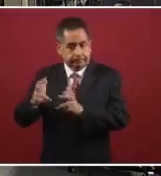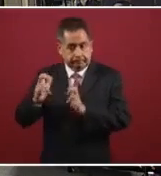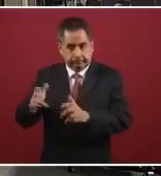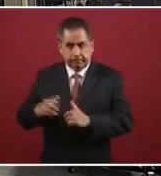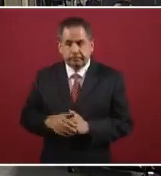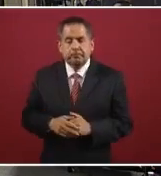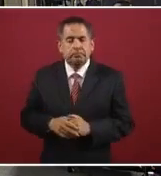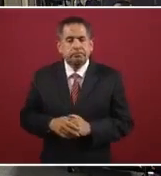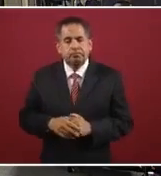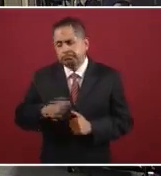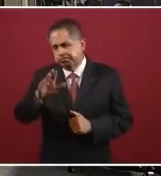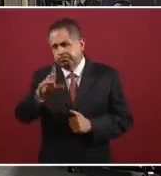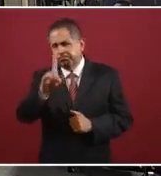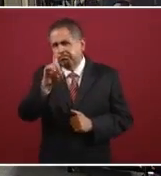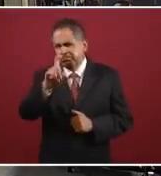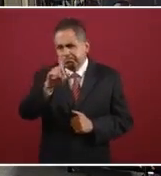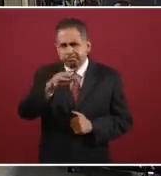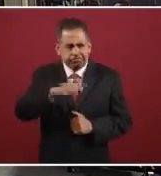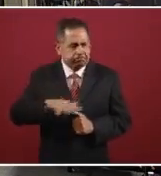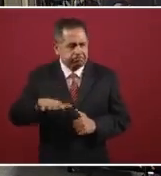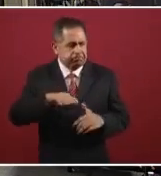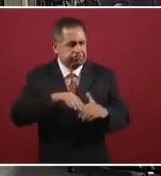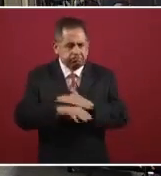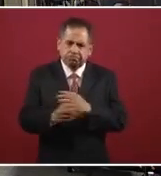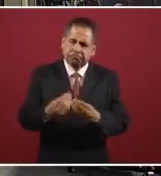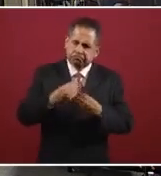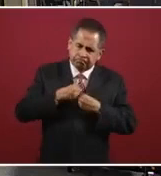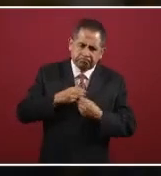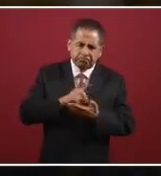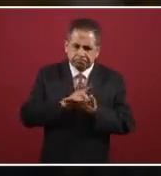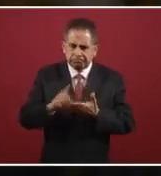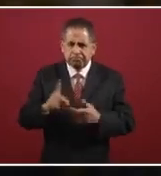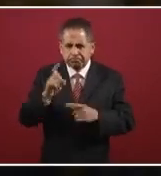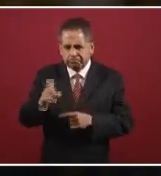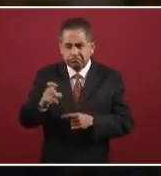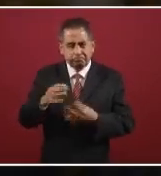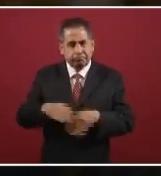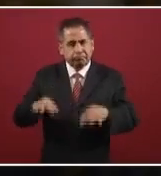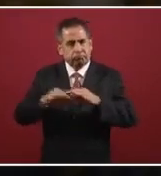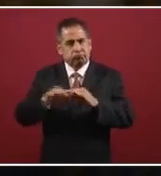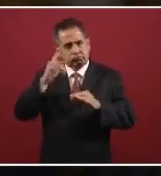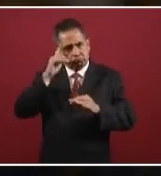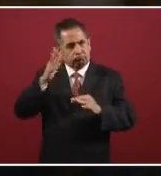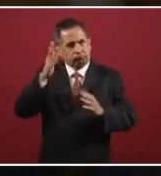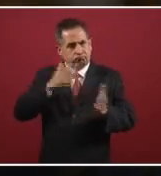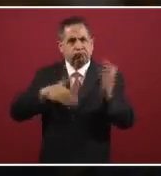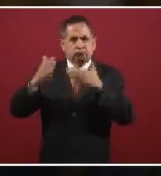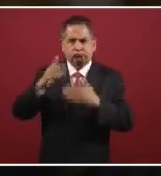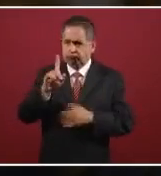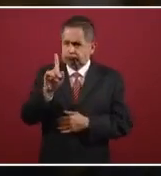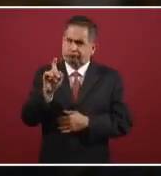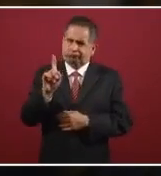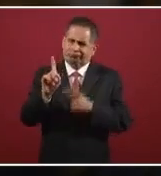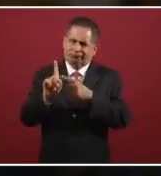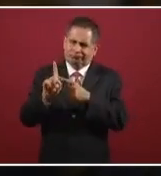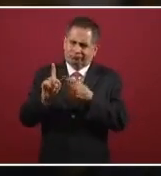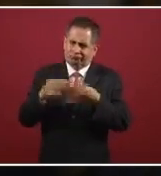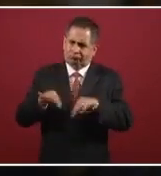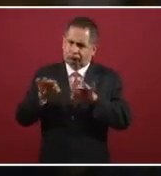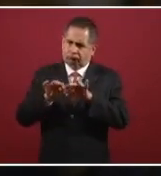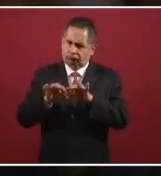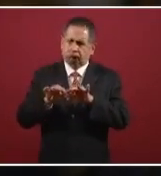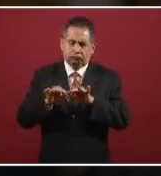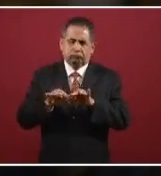del agua, el acceso al agua como un eje transversal, un eje importantísimo en el desarrollo y en el acceso al